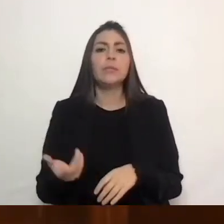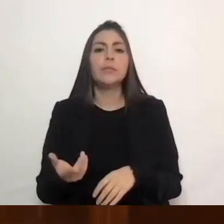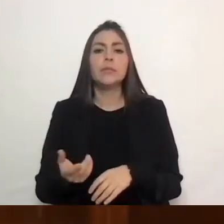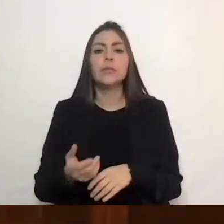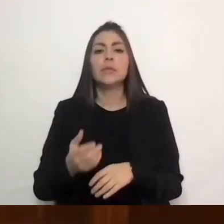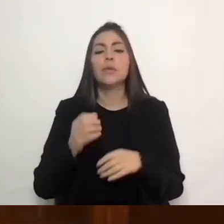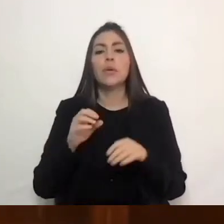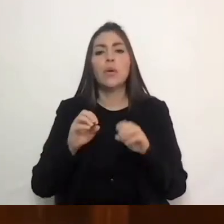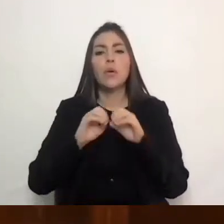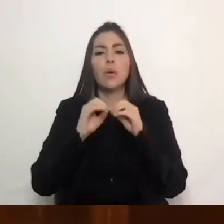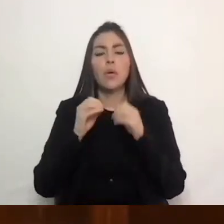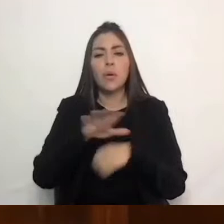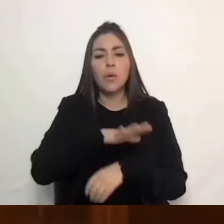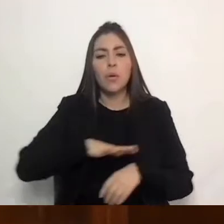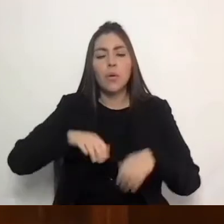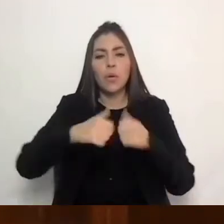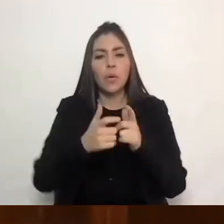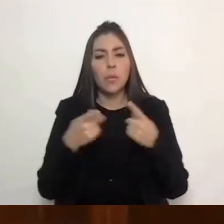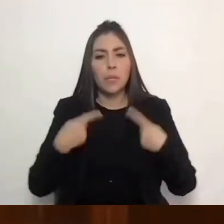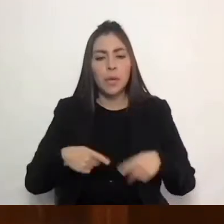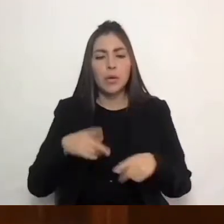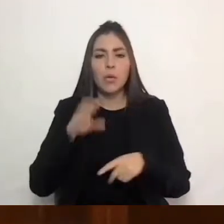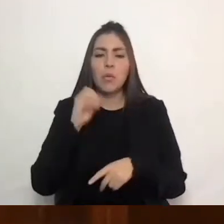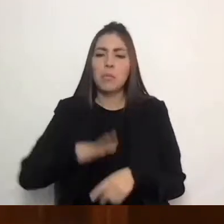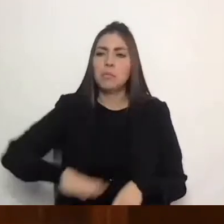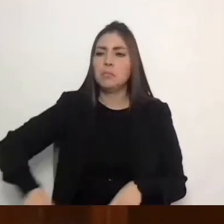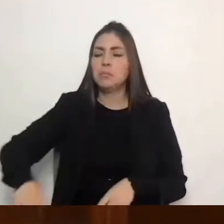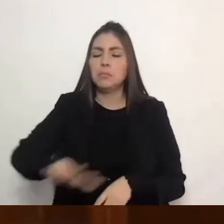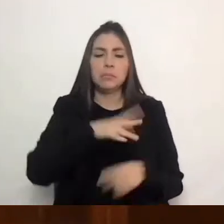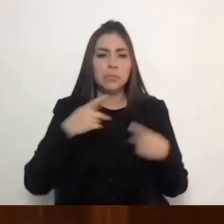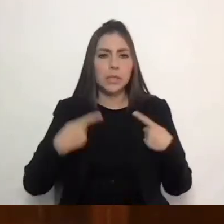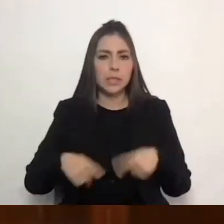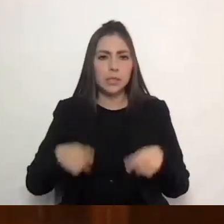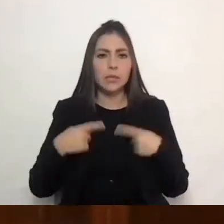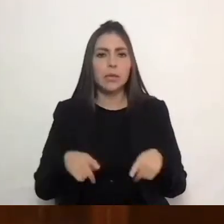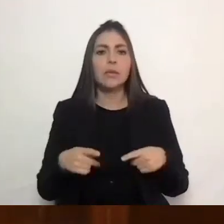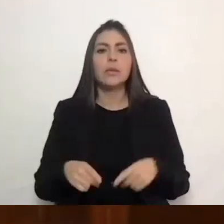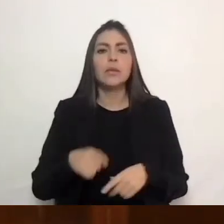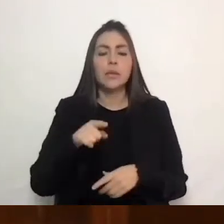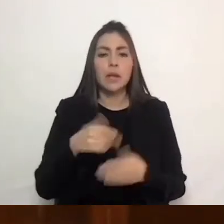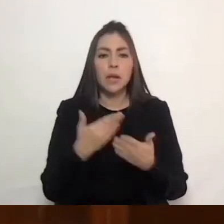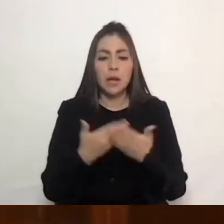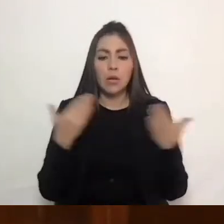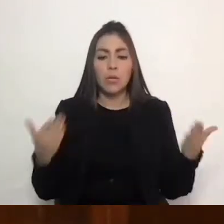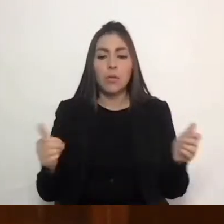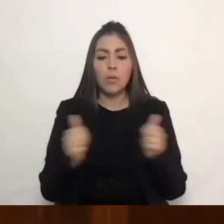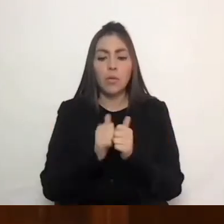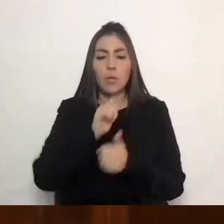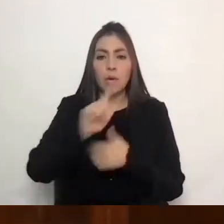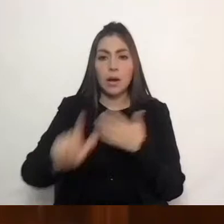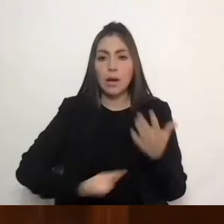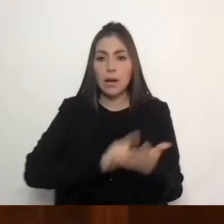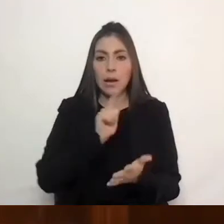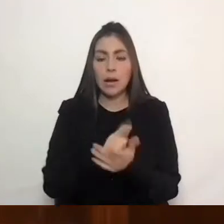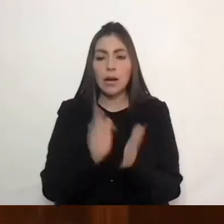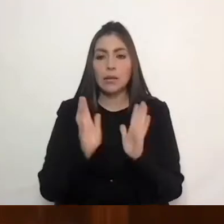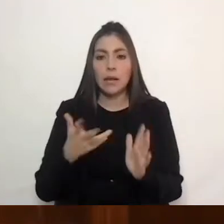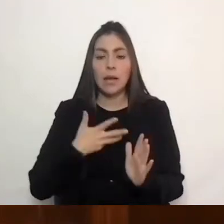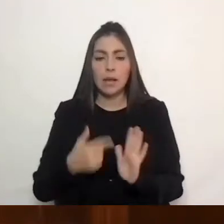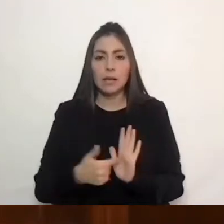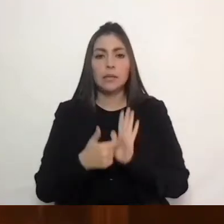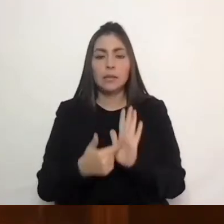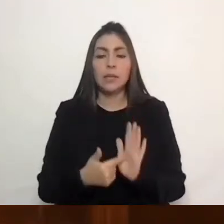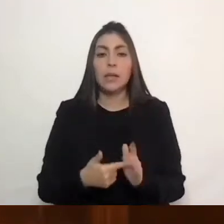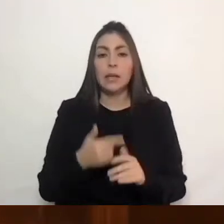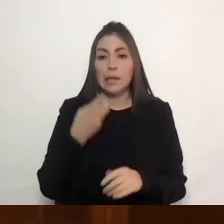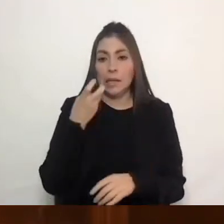sociales y sociedad en su conjunto, de acuerdo con el marco legal aplicable. En ese sentido, en el Estado